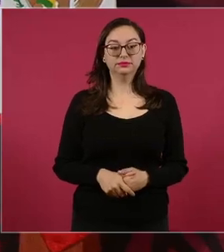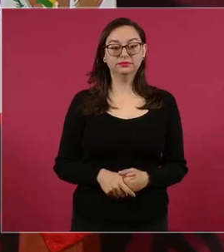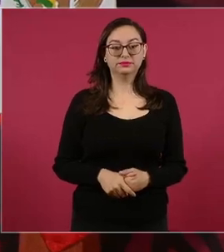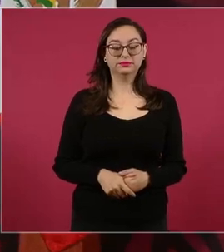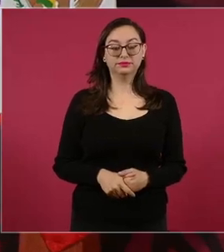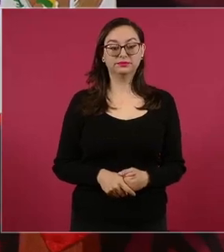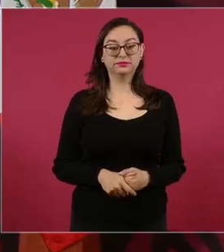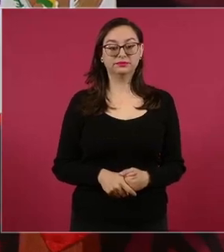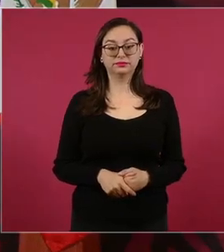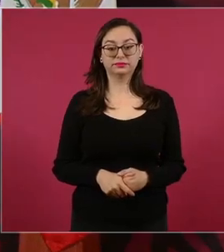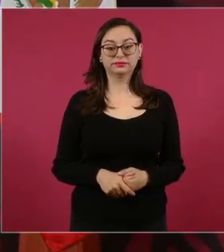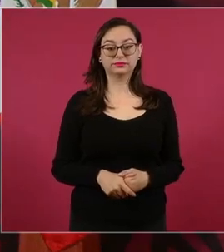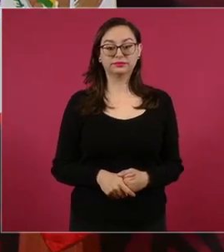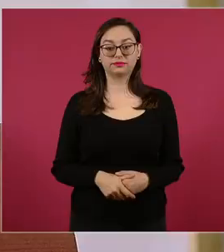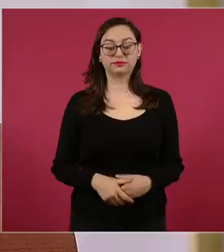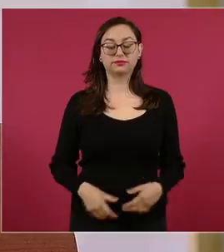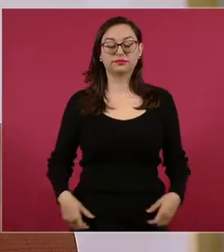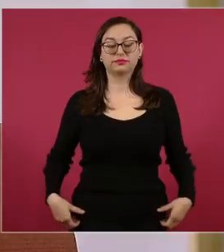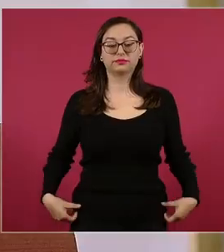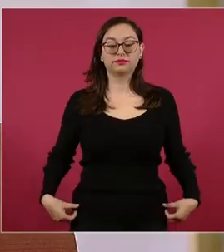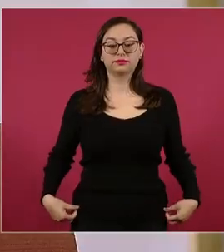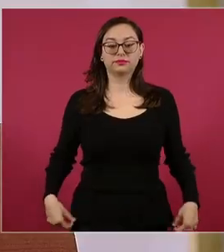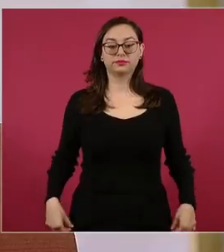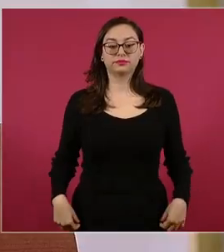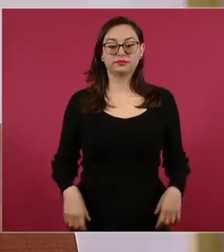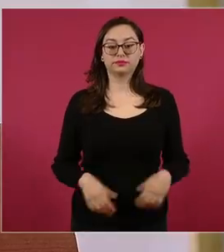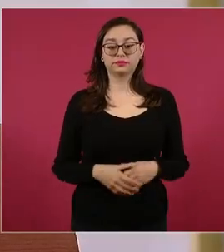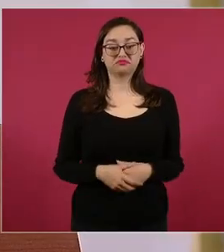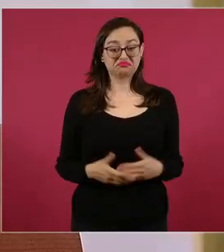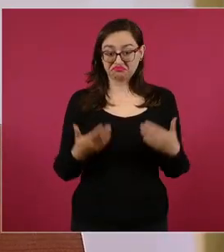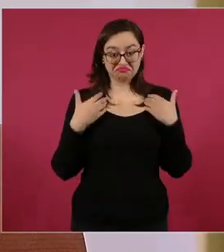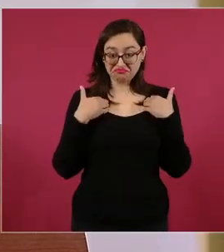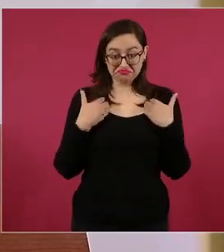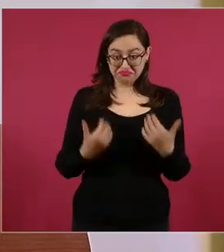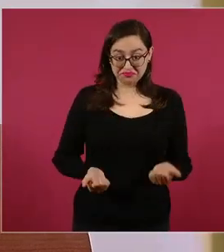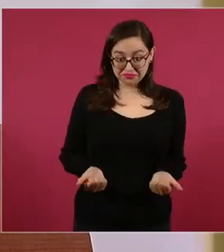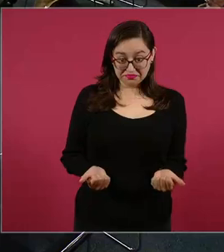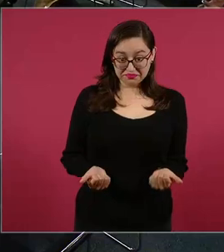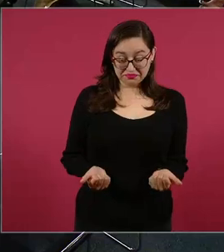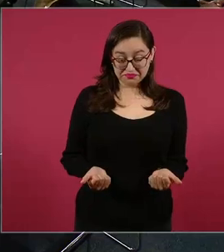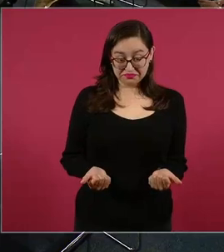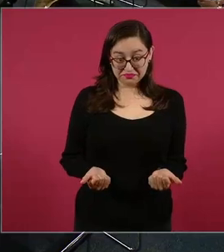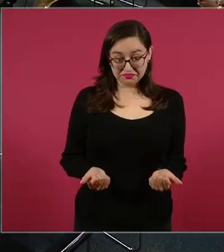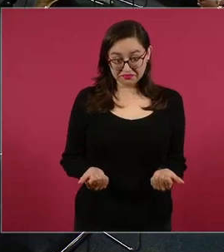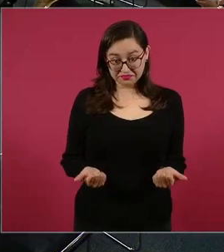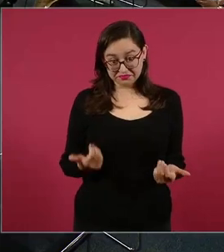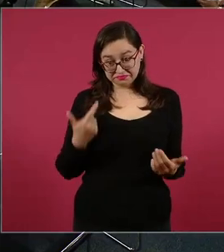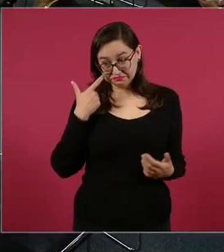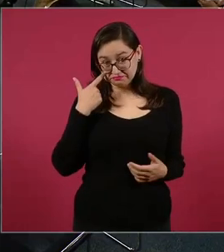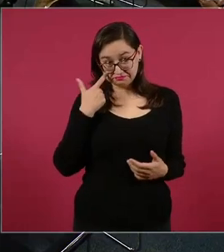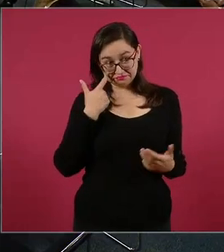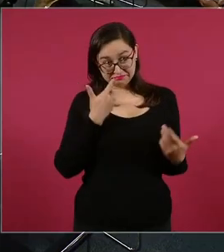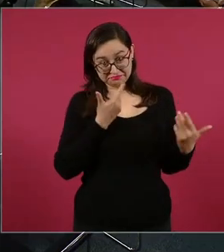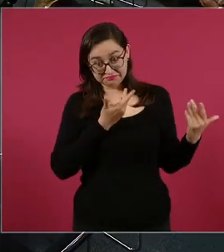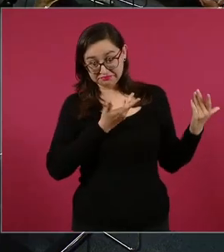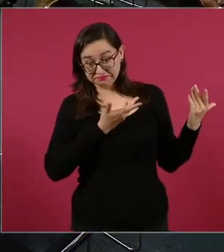Pero si no se entiende, pues esto.